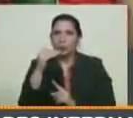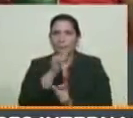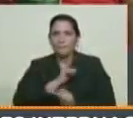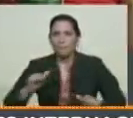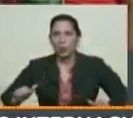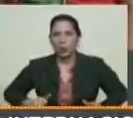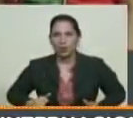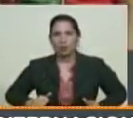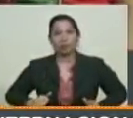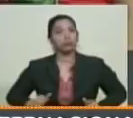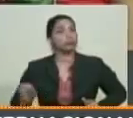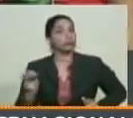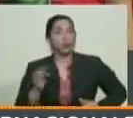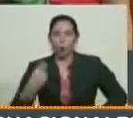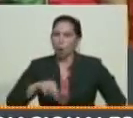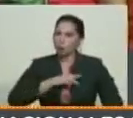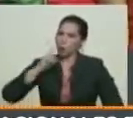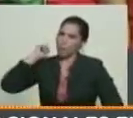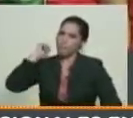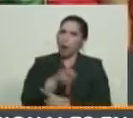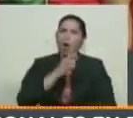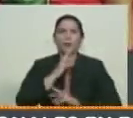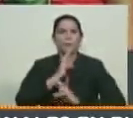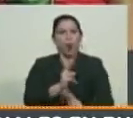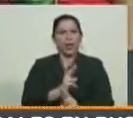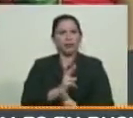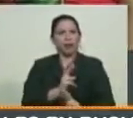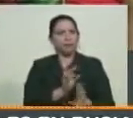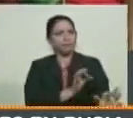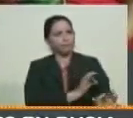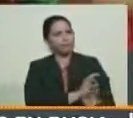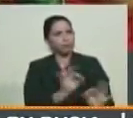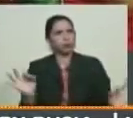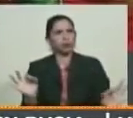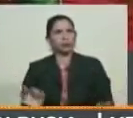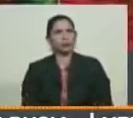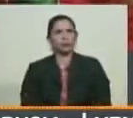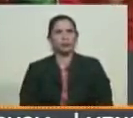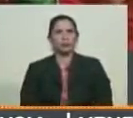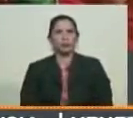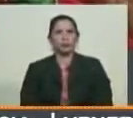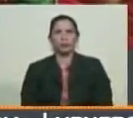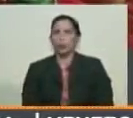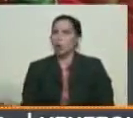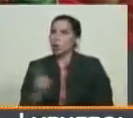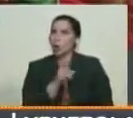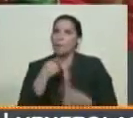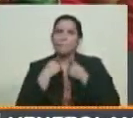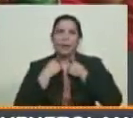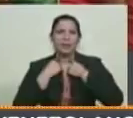respuesta contundente. Debe tener una respuesta contundente. No perdamos